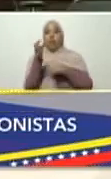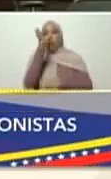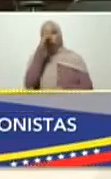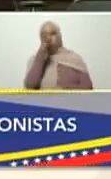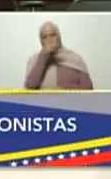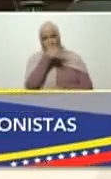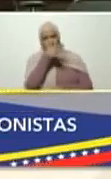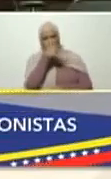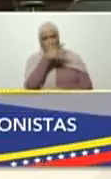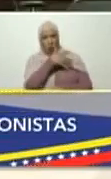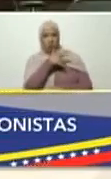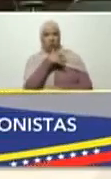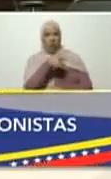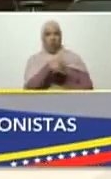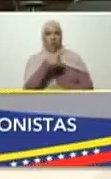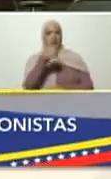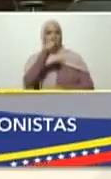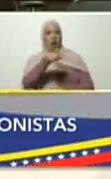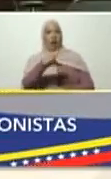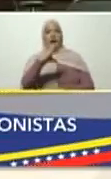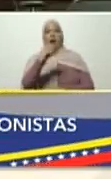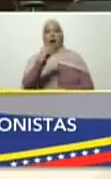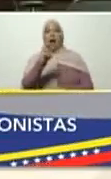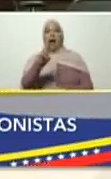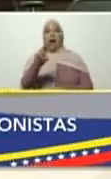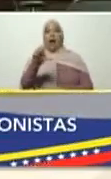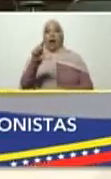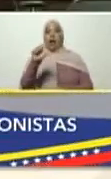democracia protagónica, democracia participativa.